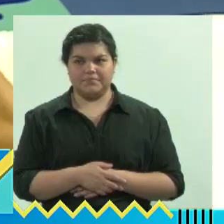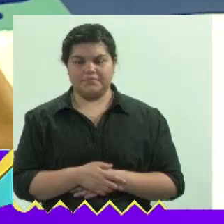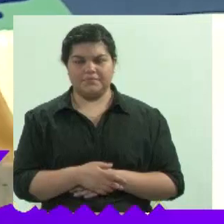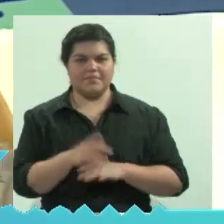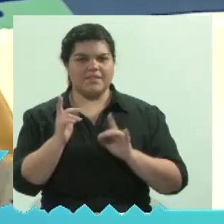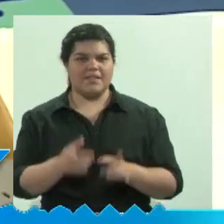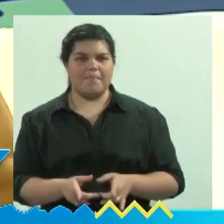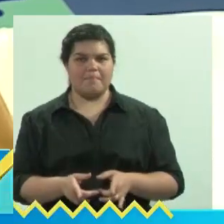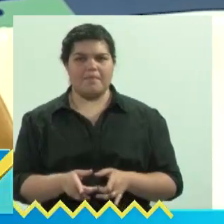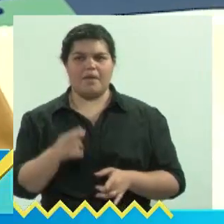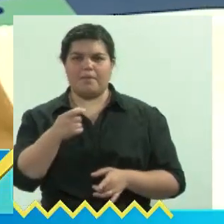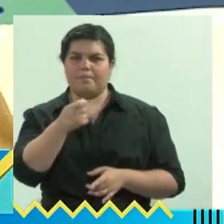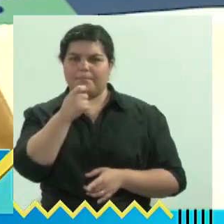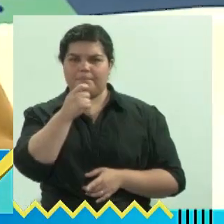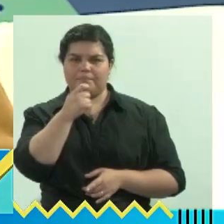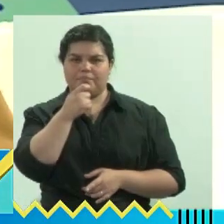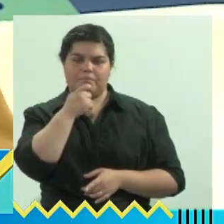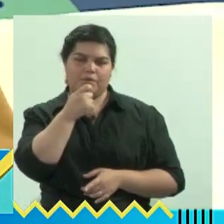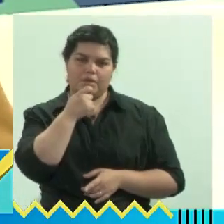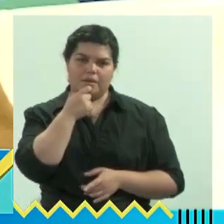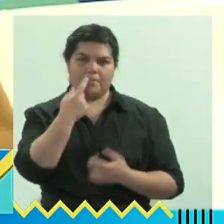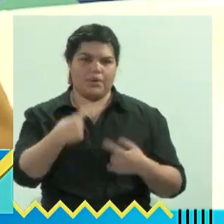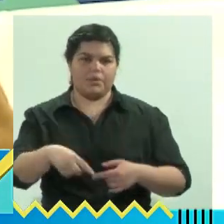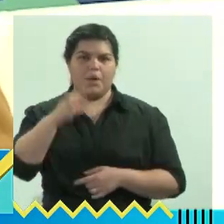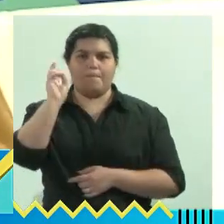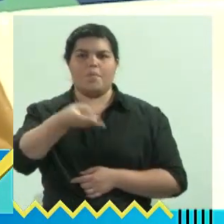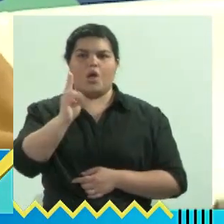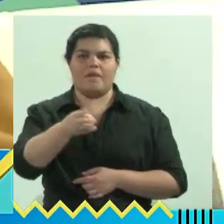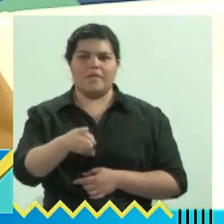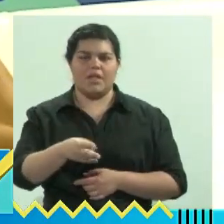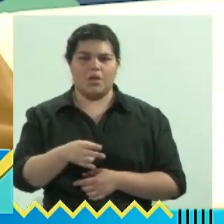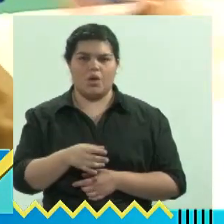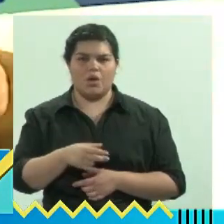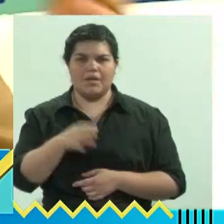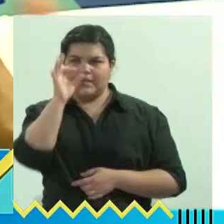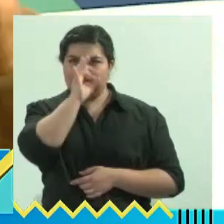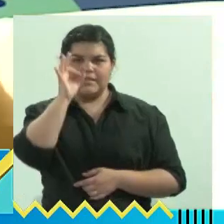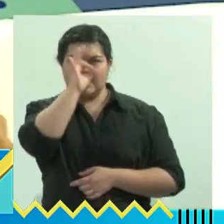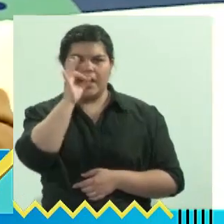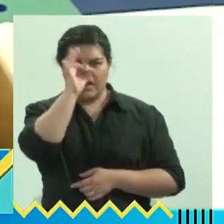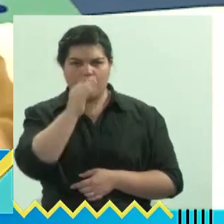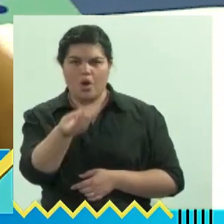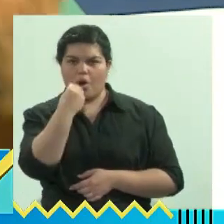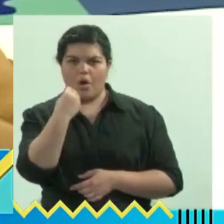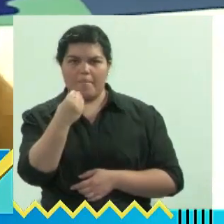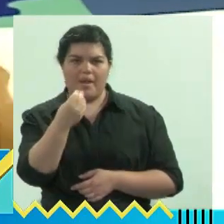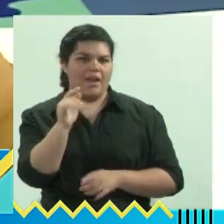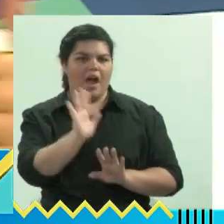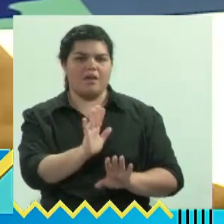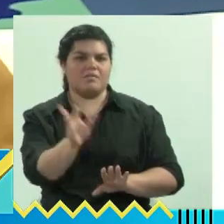¿no? La prohibición de comer cerdo en religión tenía que ver porque